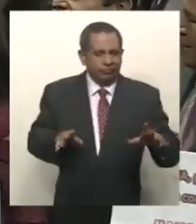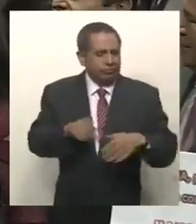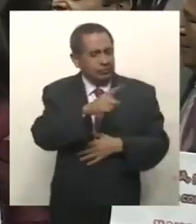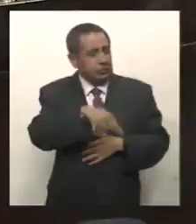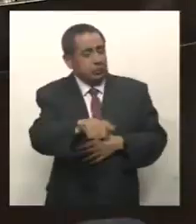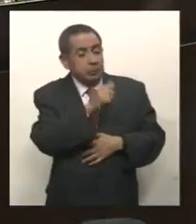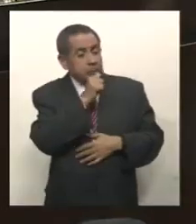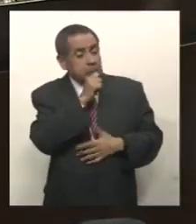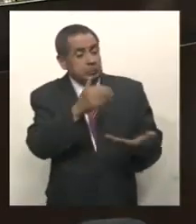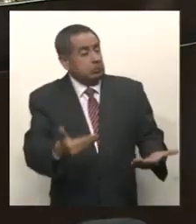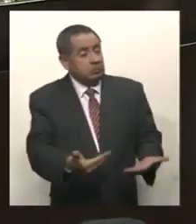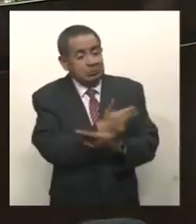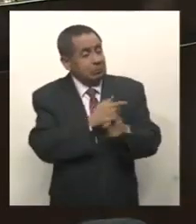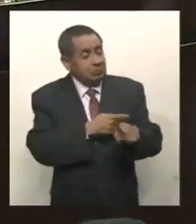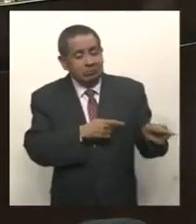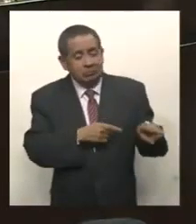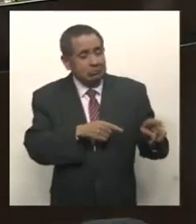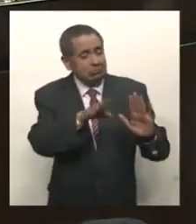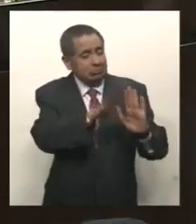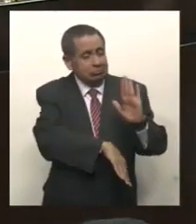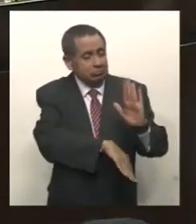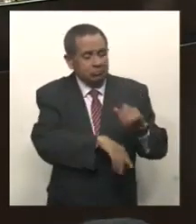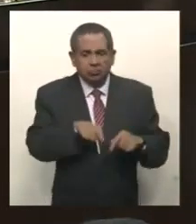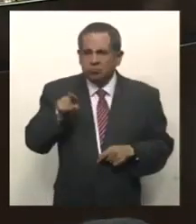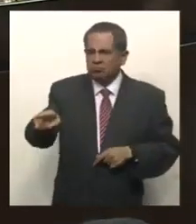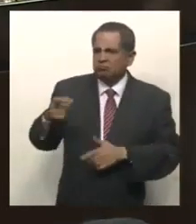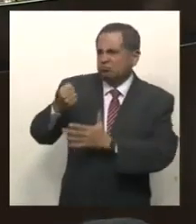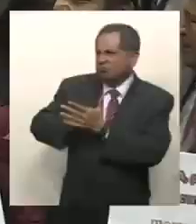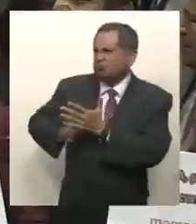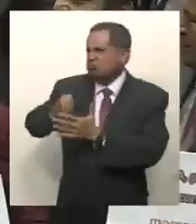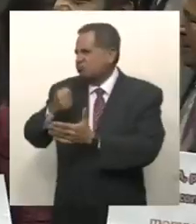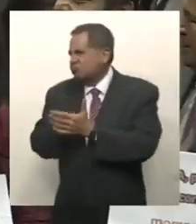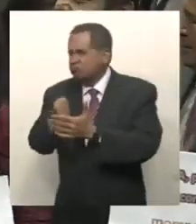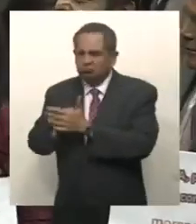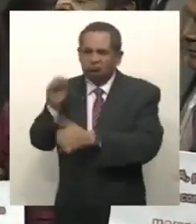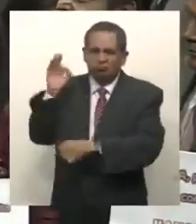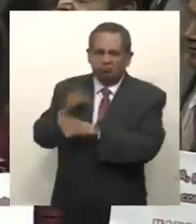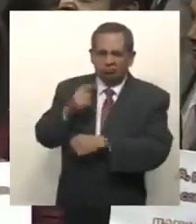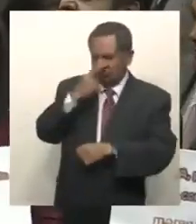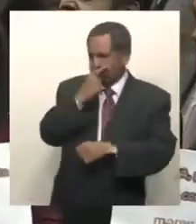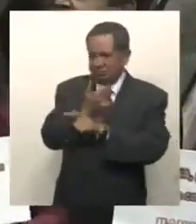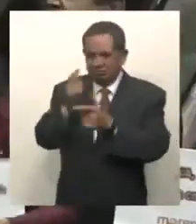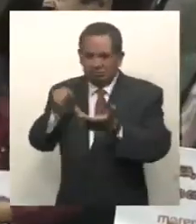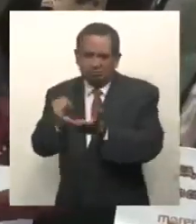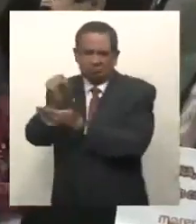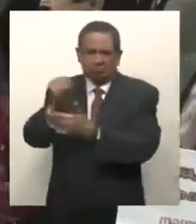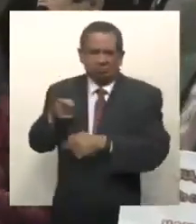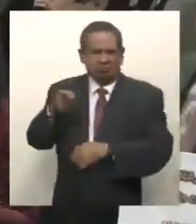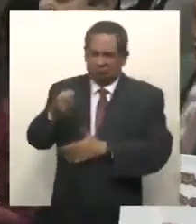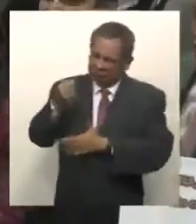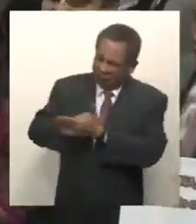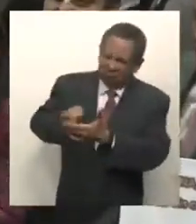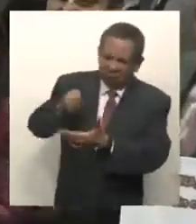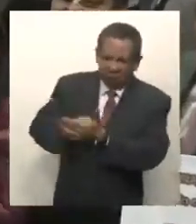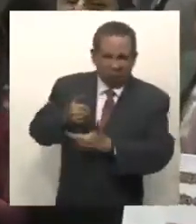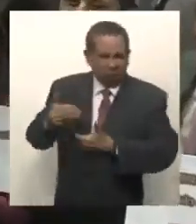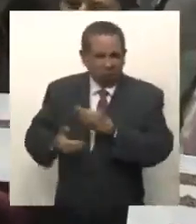de ustedes nacieran, ya estaba en la calle luchando por la democracia. Muchas gracias. Ya estaba en la